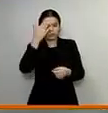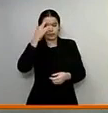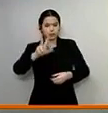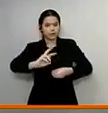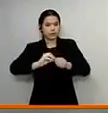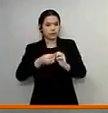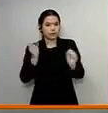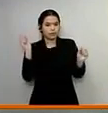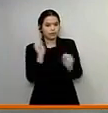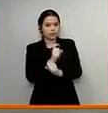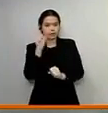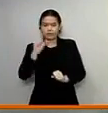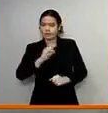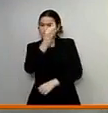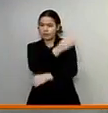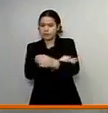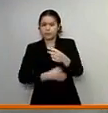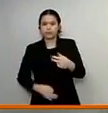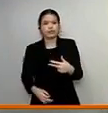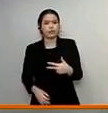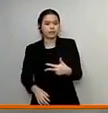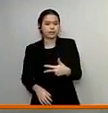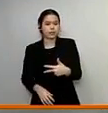tres números favorecidos para esta tarde.